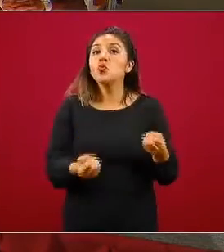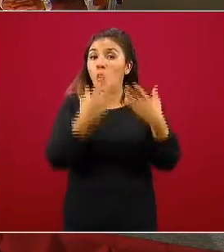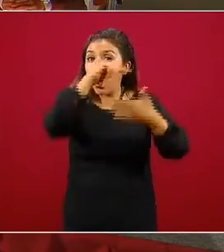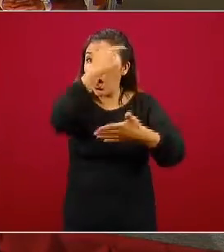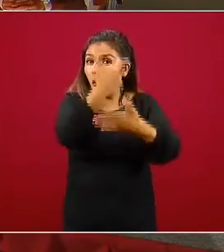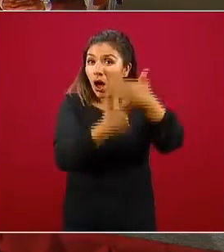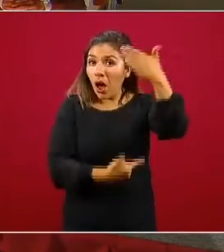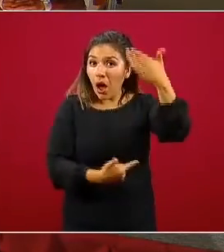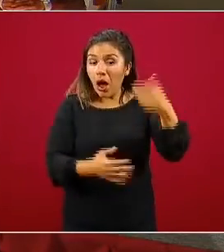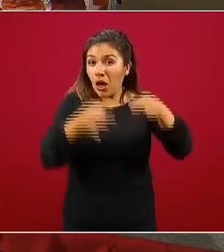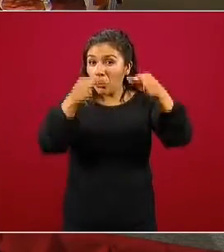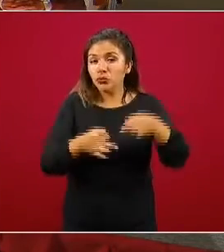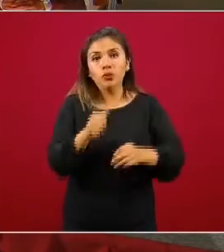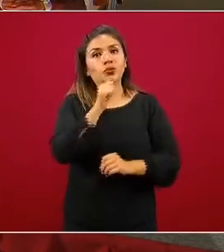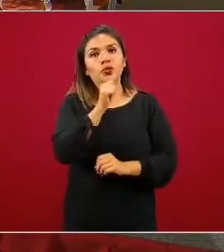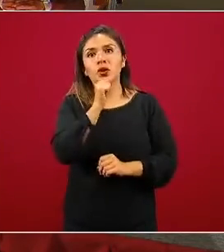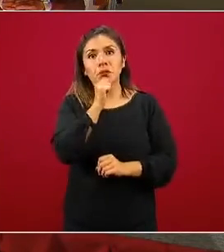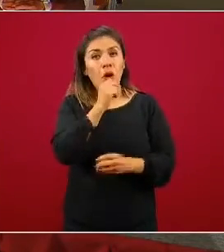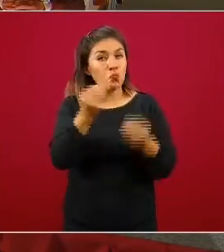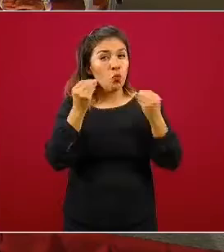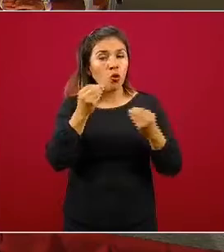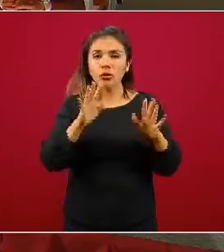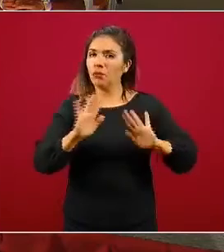número muy grande, afortunadamente.